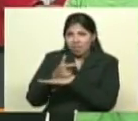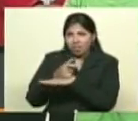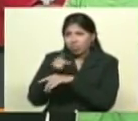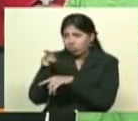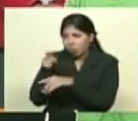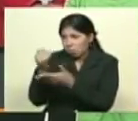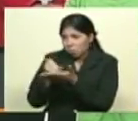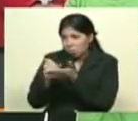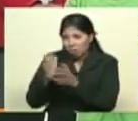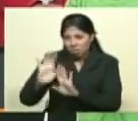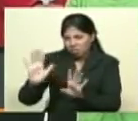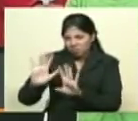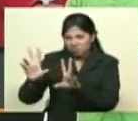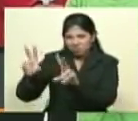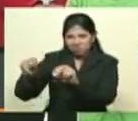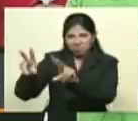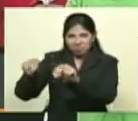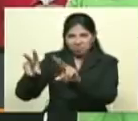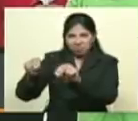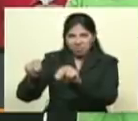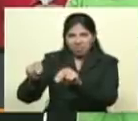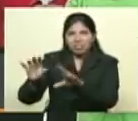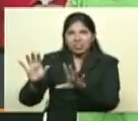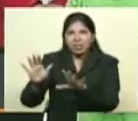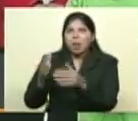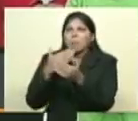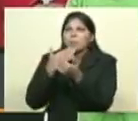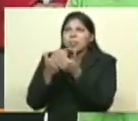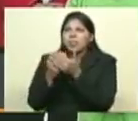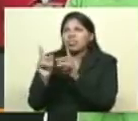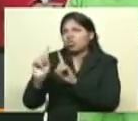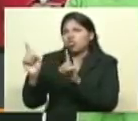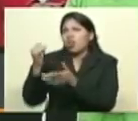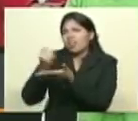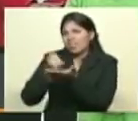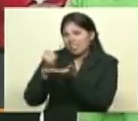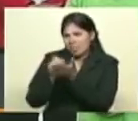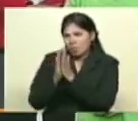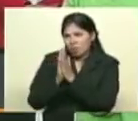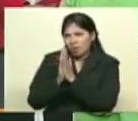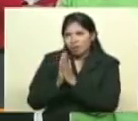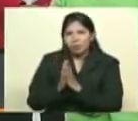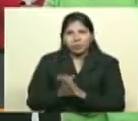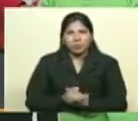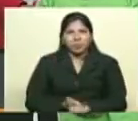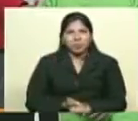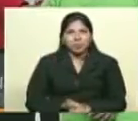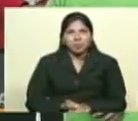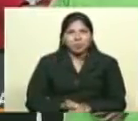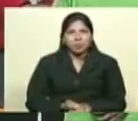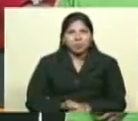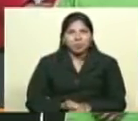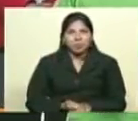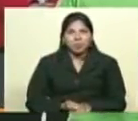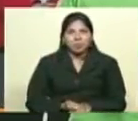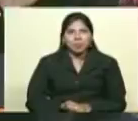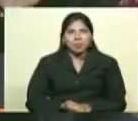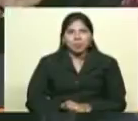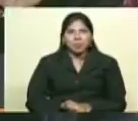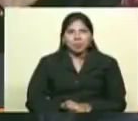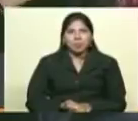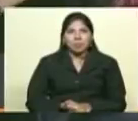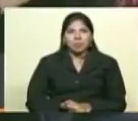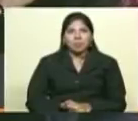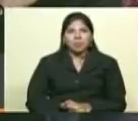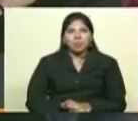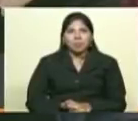te inscribas y te agradezco que no te vas a inscribir. Y Ramos Alup salió de esa reunión con el